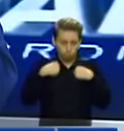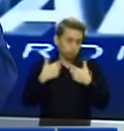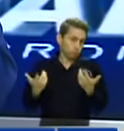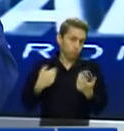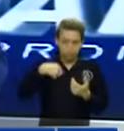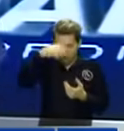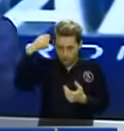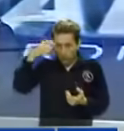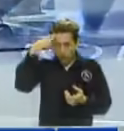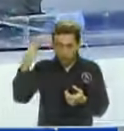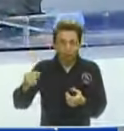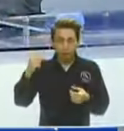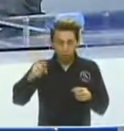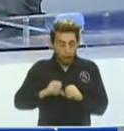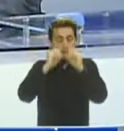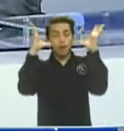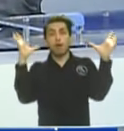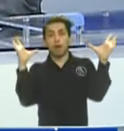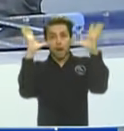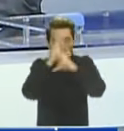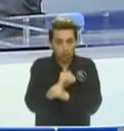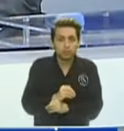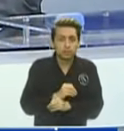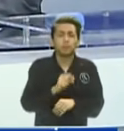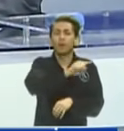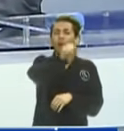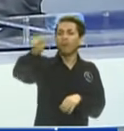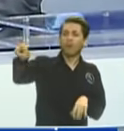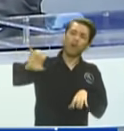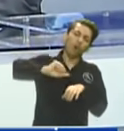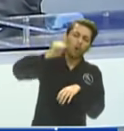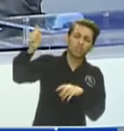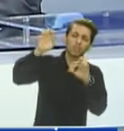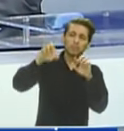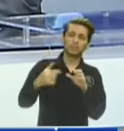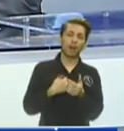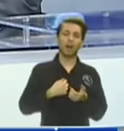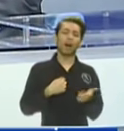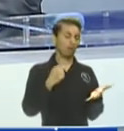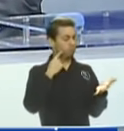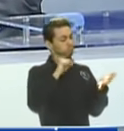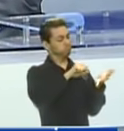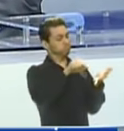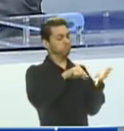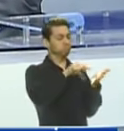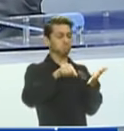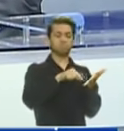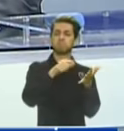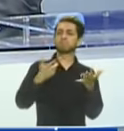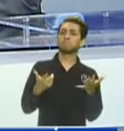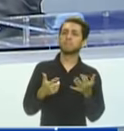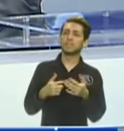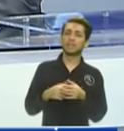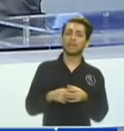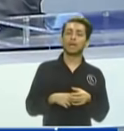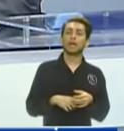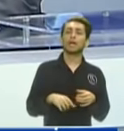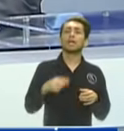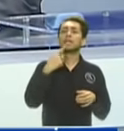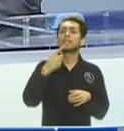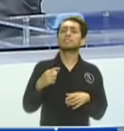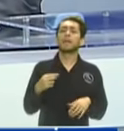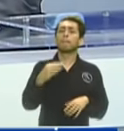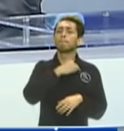noche, pero hay unos que lo único que hacen es citar esta semana, por ejemplo, el ministro de Salud y sus